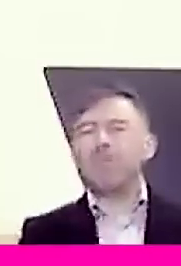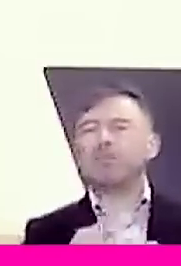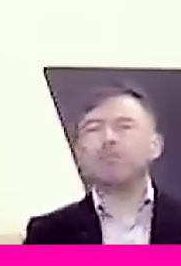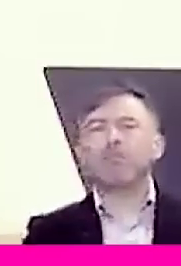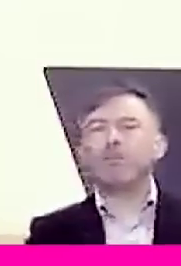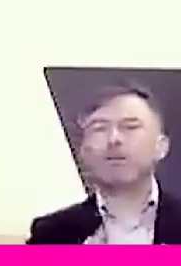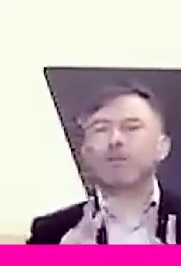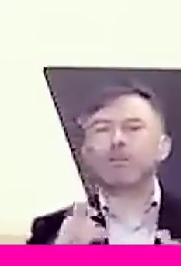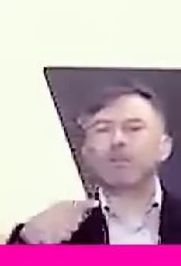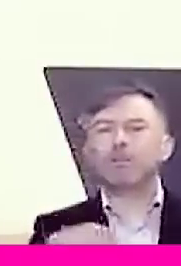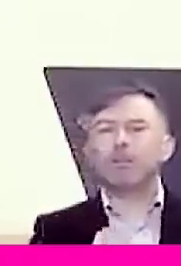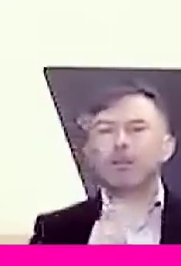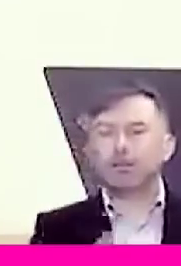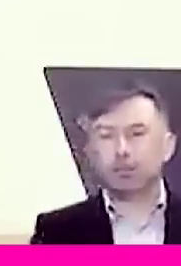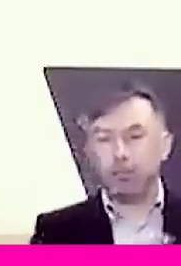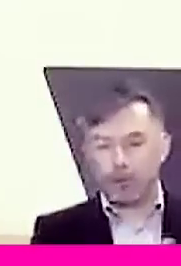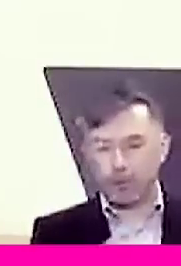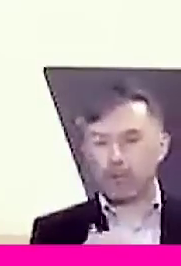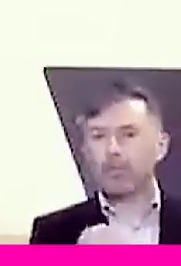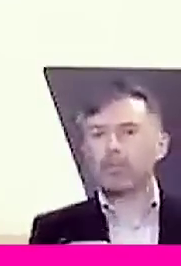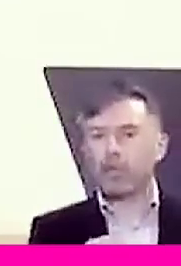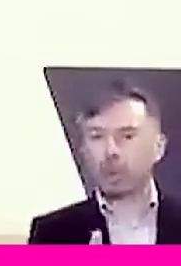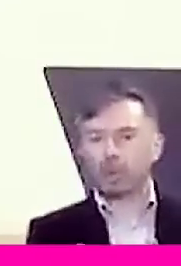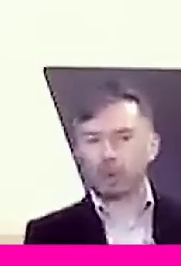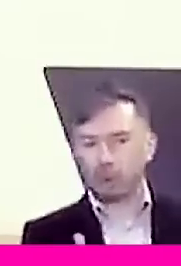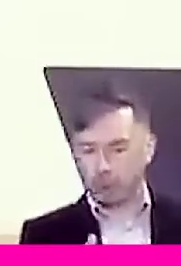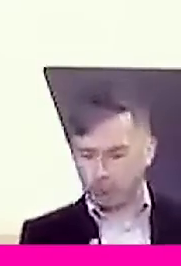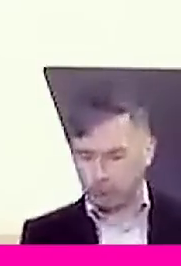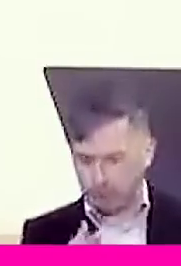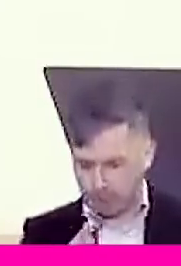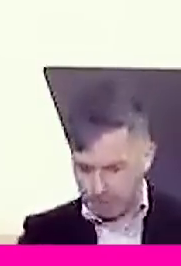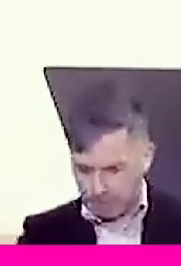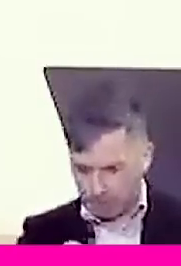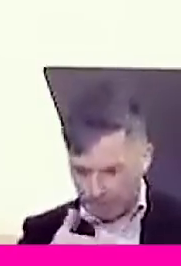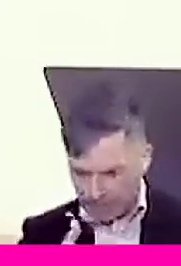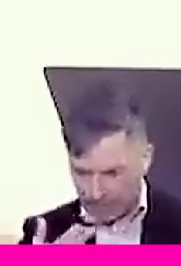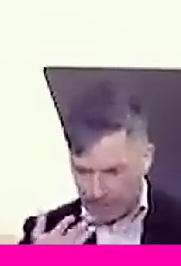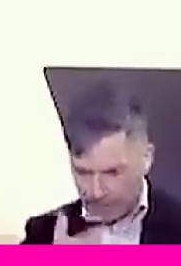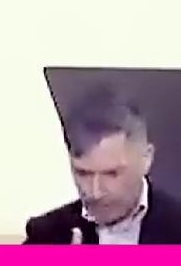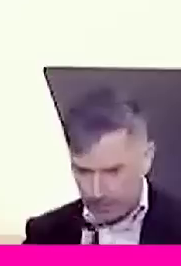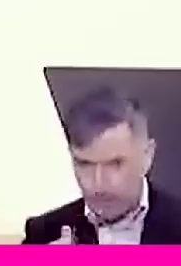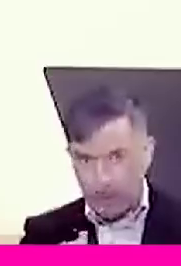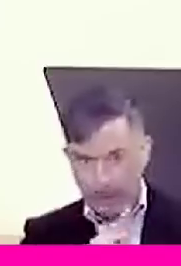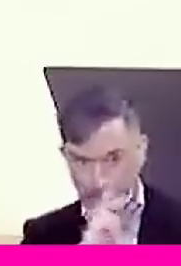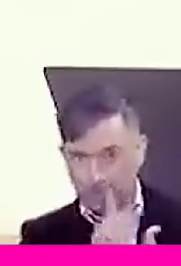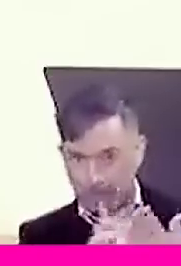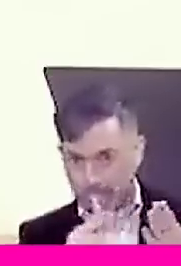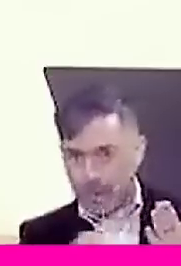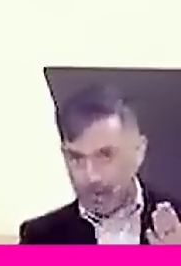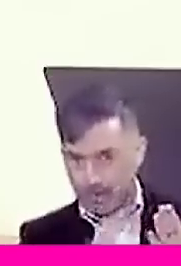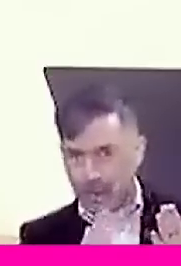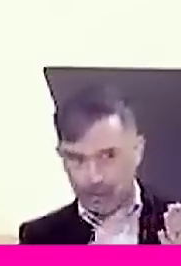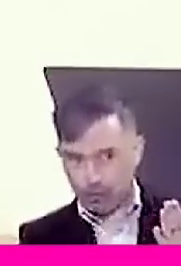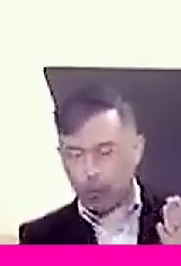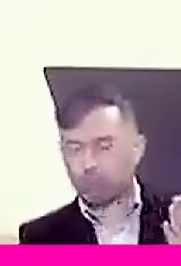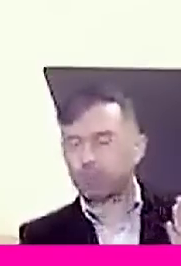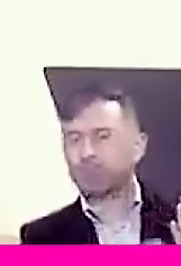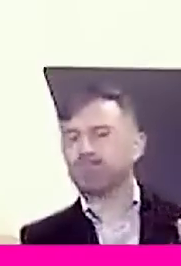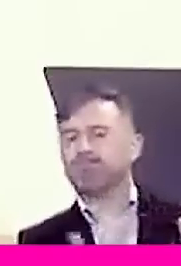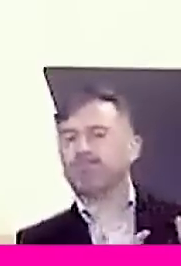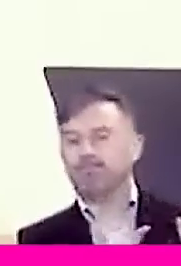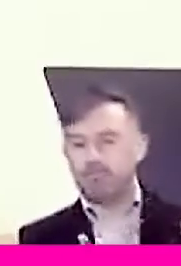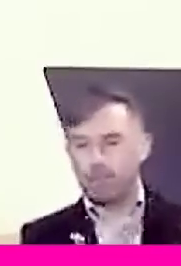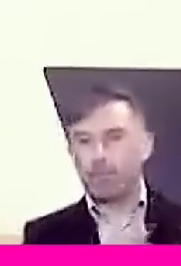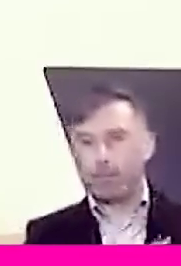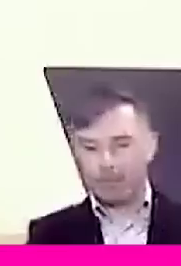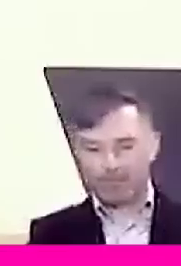vinculado con las afectaciones al INE y sus capacidades el llamado Plan B impactará de forma determinante en las reglas del